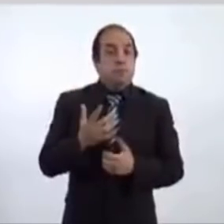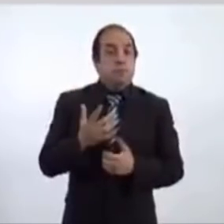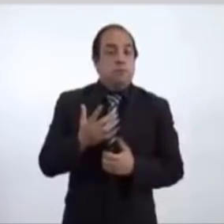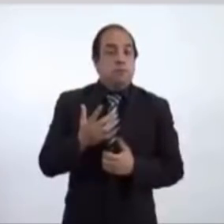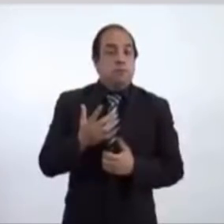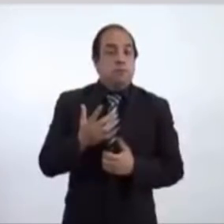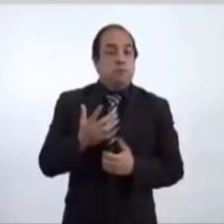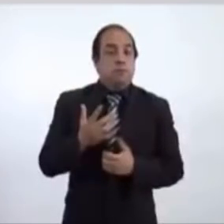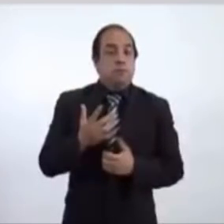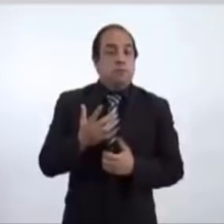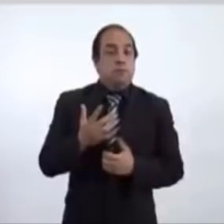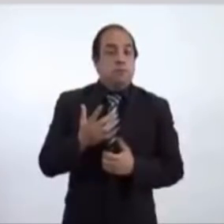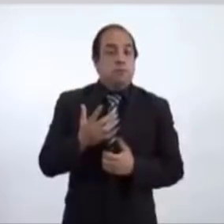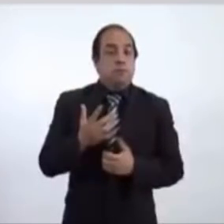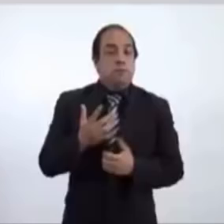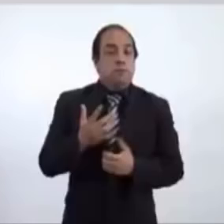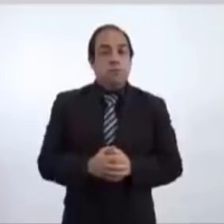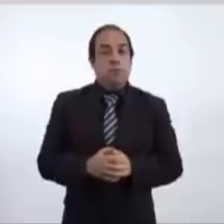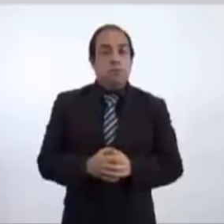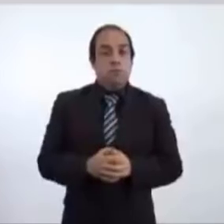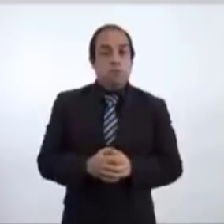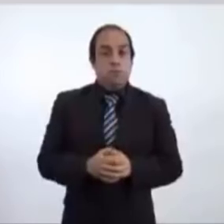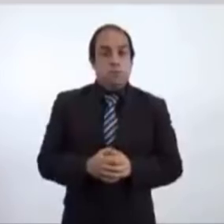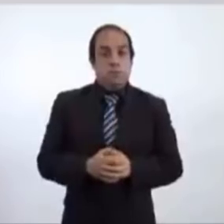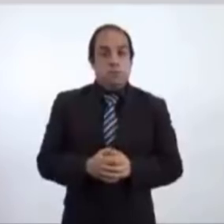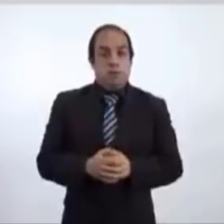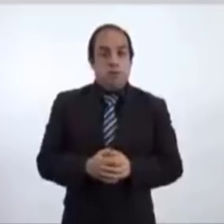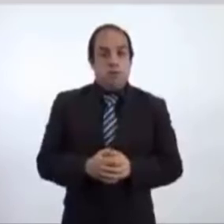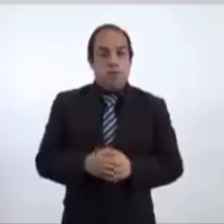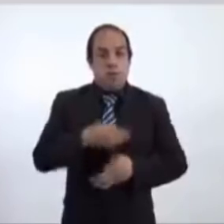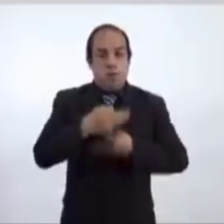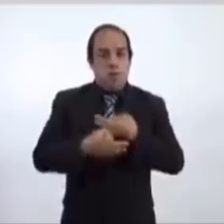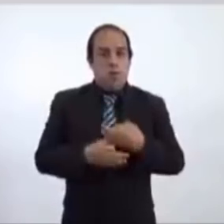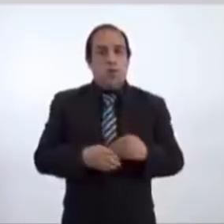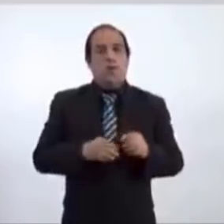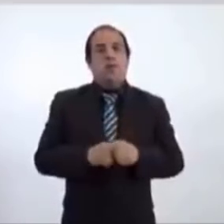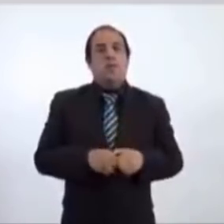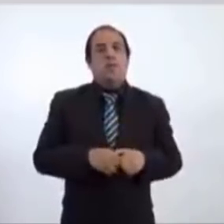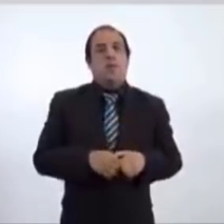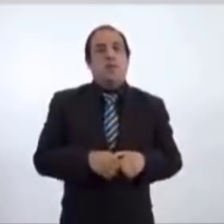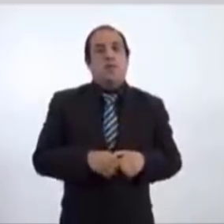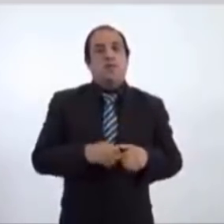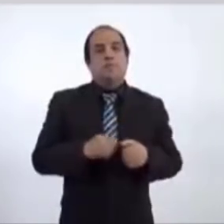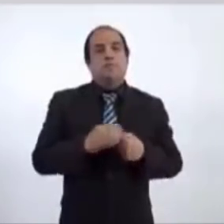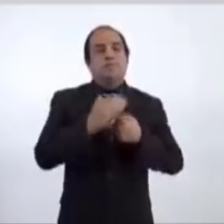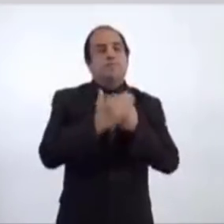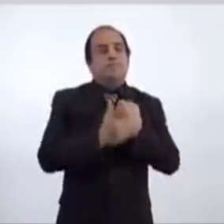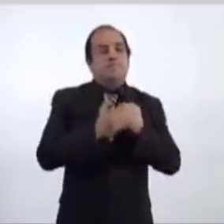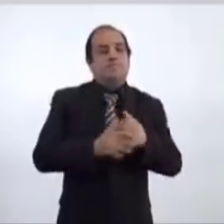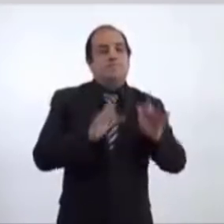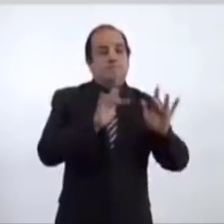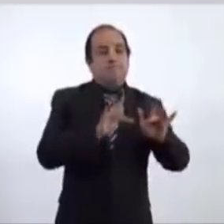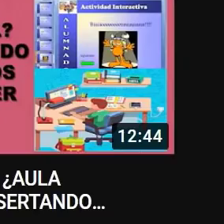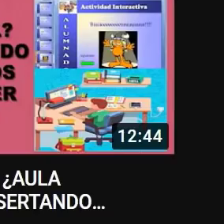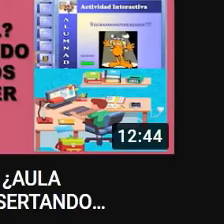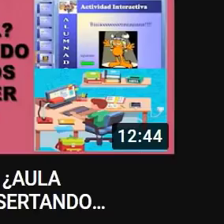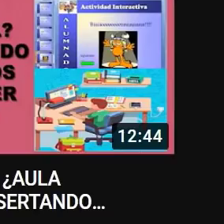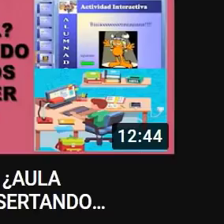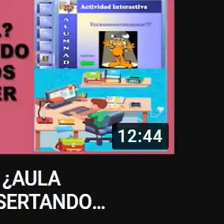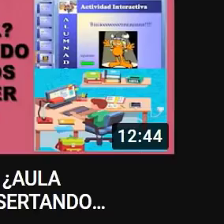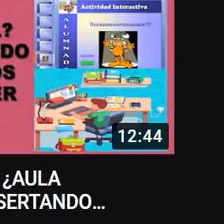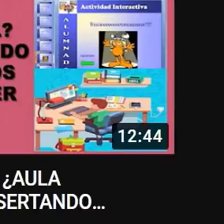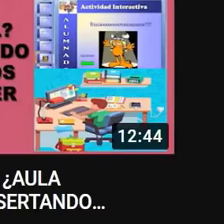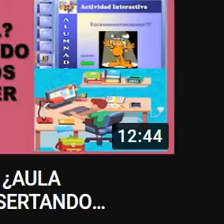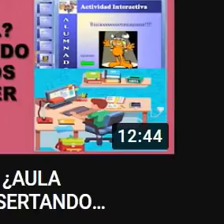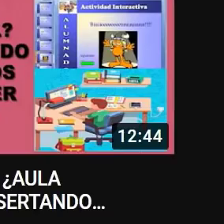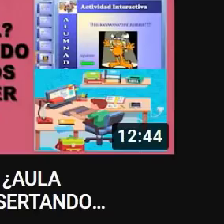con todo el servicio y toda el apapacho que se da en la ciudad a todas las personas que se vacunan. Muchas gracias por